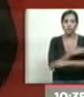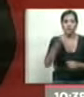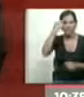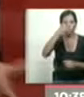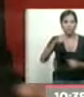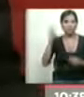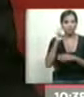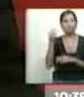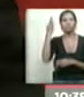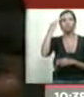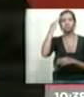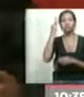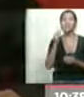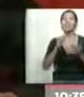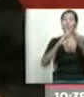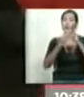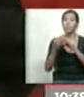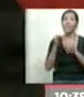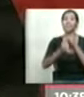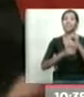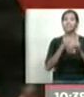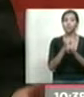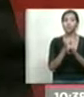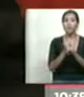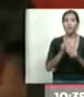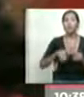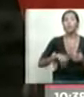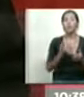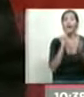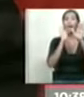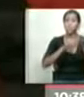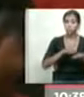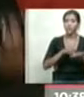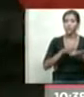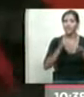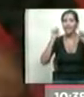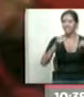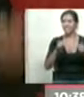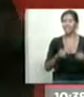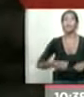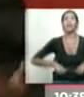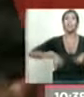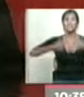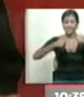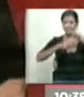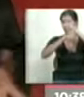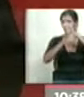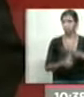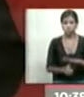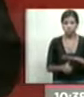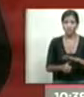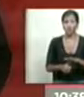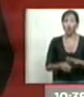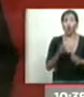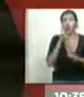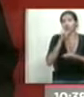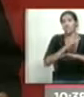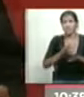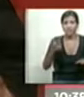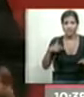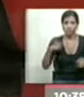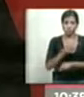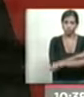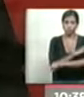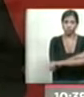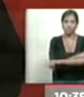comunidad internacional que en algún momento los puede apoyar, este creo que ha sido el fracaso más estruendoso que han tenido. De hecho, este señorito